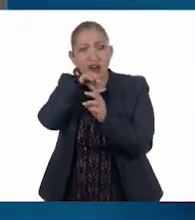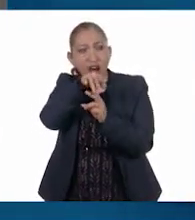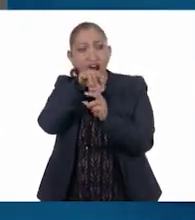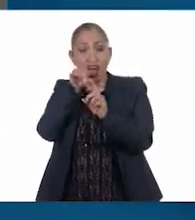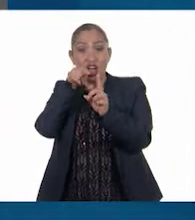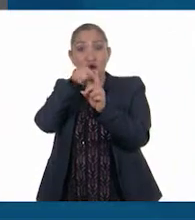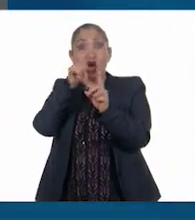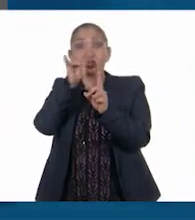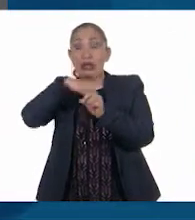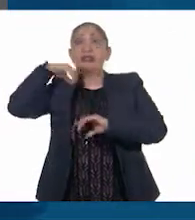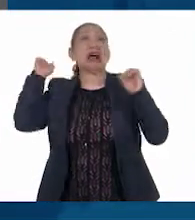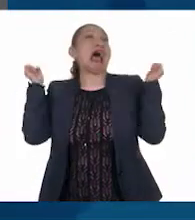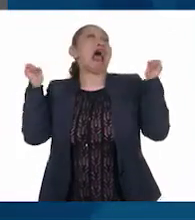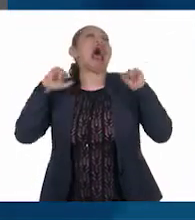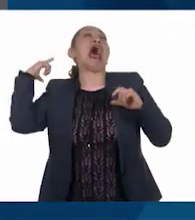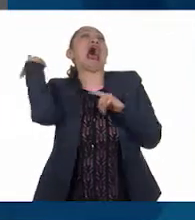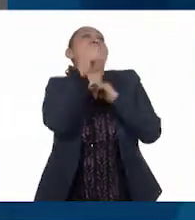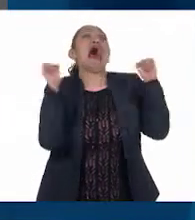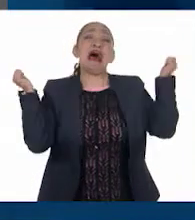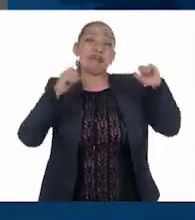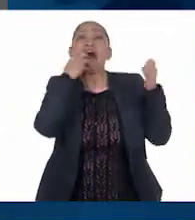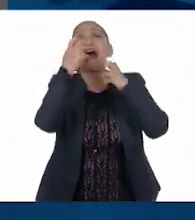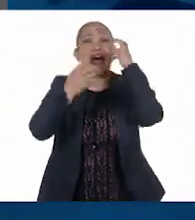Trucas salió corriendo.